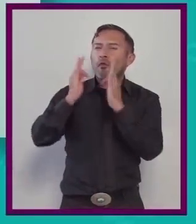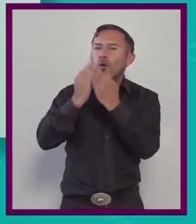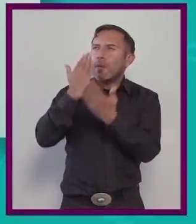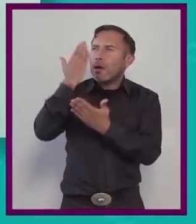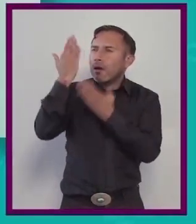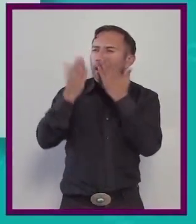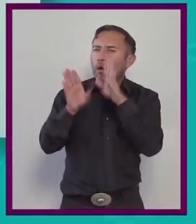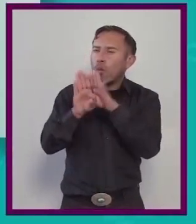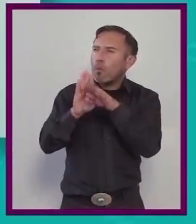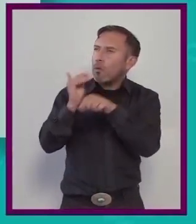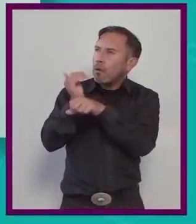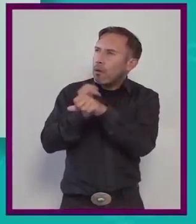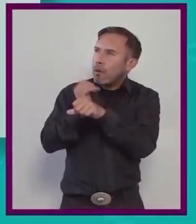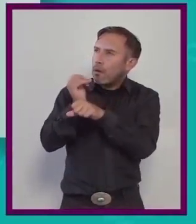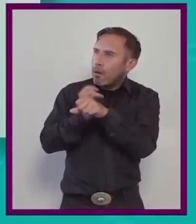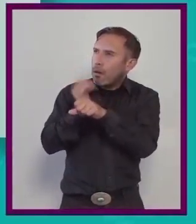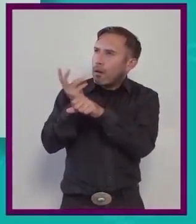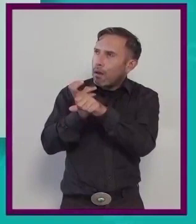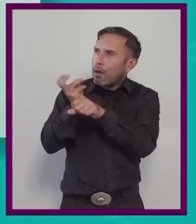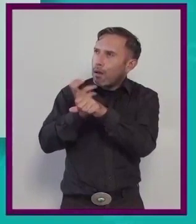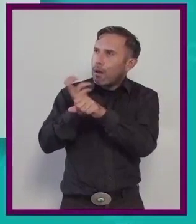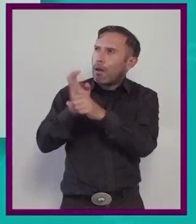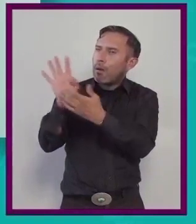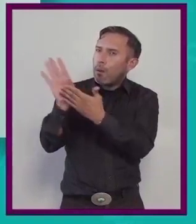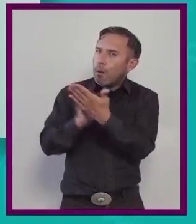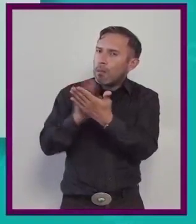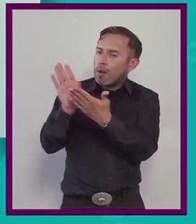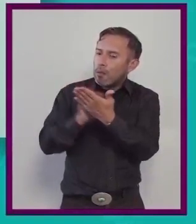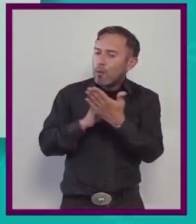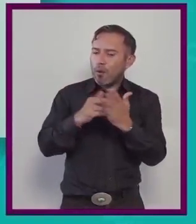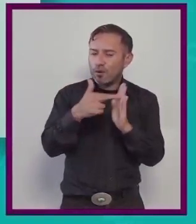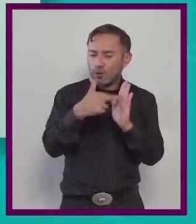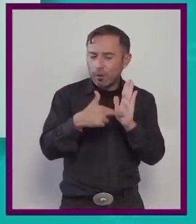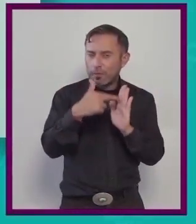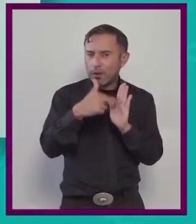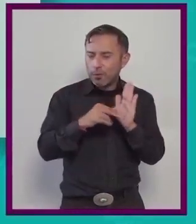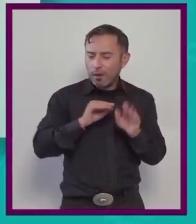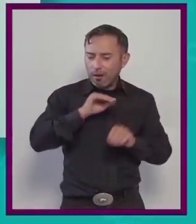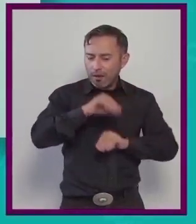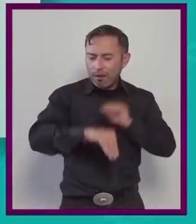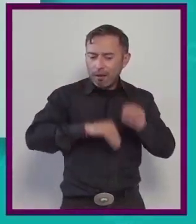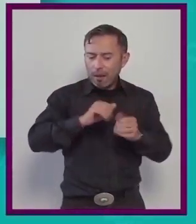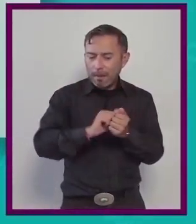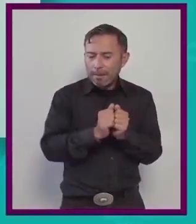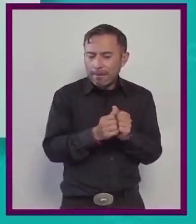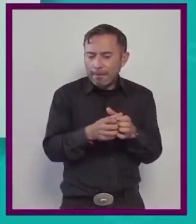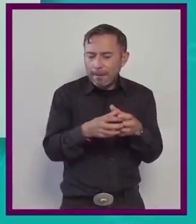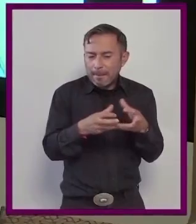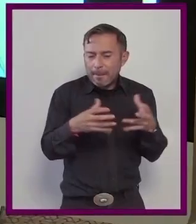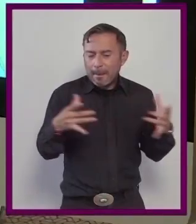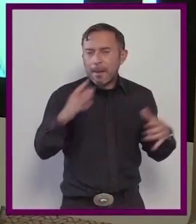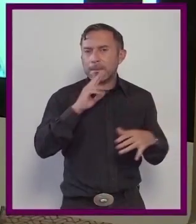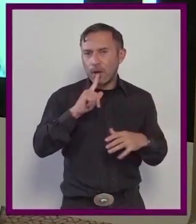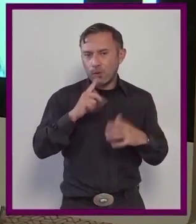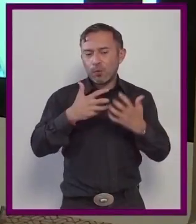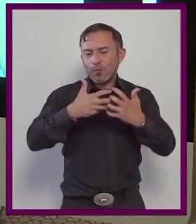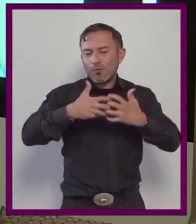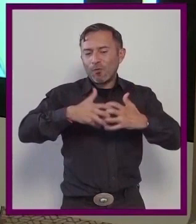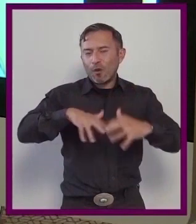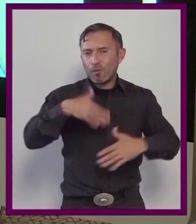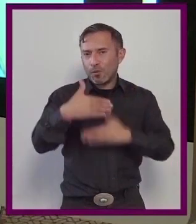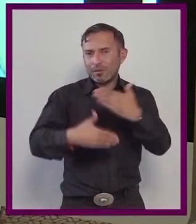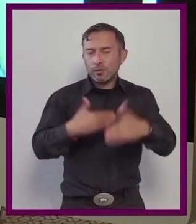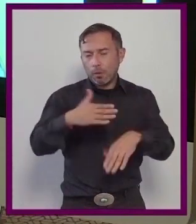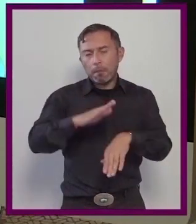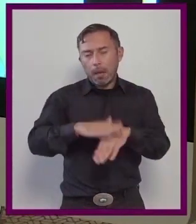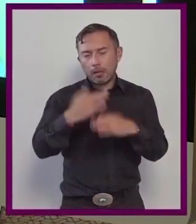y desarrollan el proceso para nosotros nutrir nuestras normas, nutrir nuestro proceso y como te